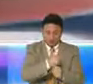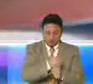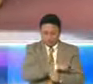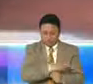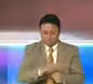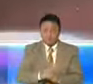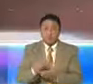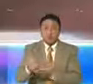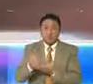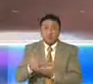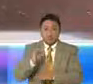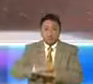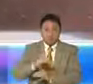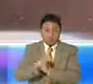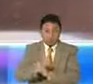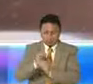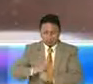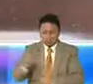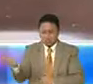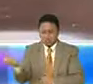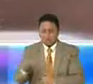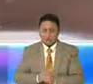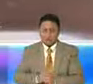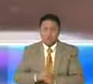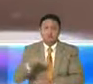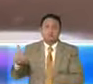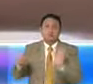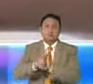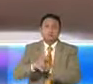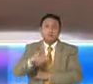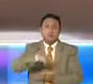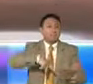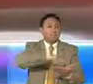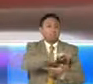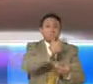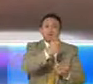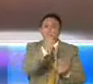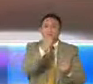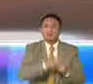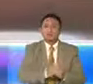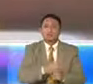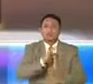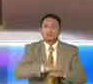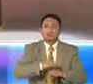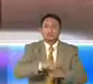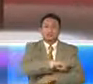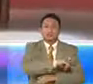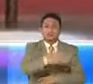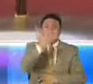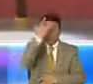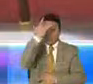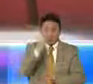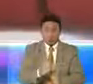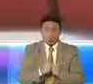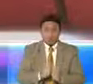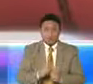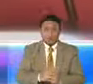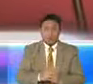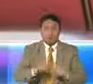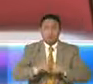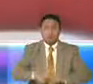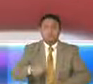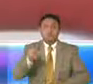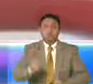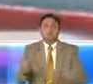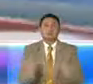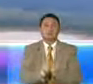jubilación por discapacidad. Dice que la ley exige el pago inmediato de los incentivos a personas con enfermedades catastróficas, pero a quienes tienen